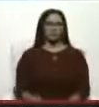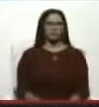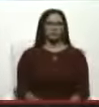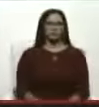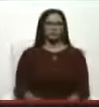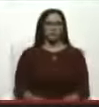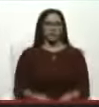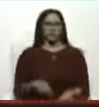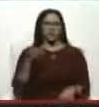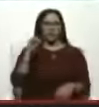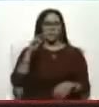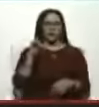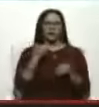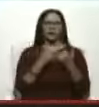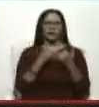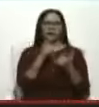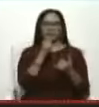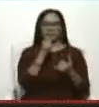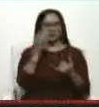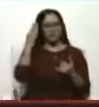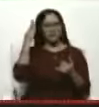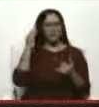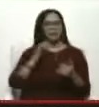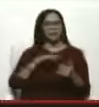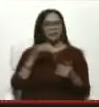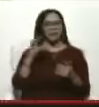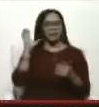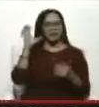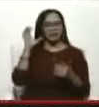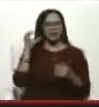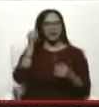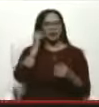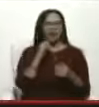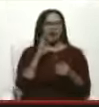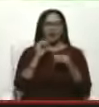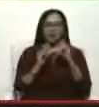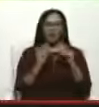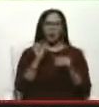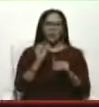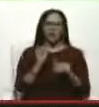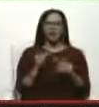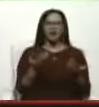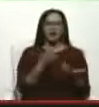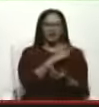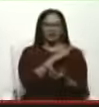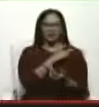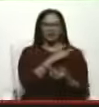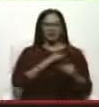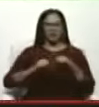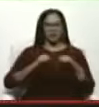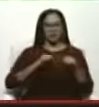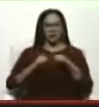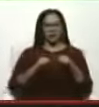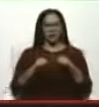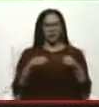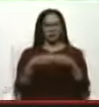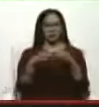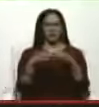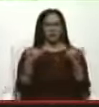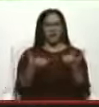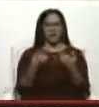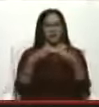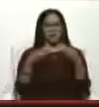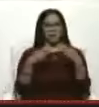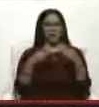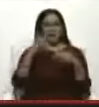Mari Carmen, última pregunta. Sabemos que estás en el estado Sucre. Háblanos un poco de qué autoridades se han movilizado hacia el sector, porque ya se hizo público